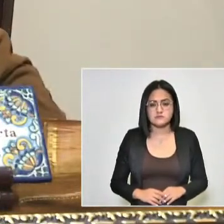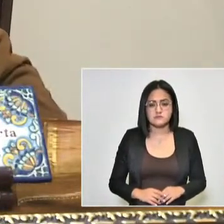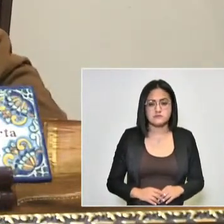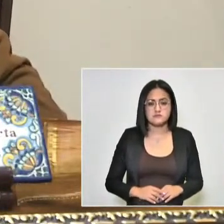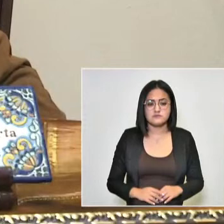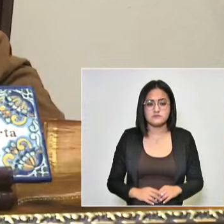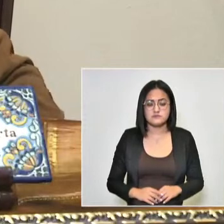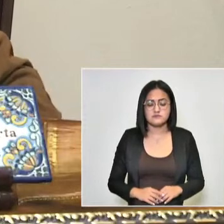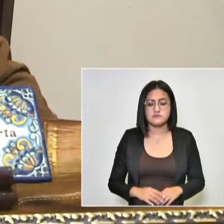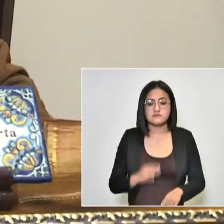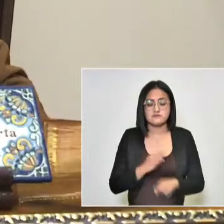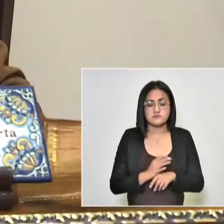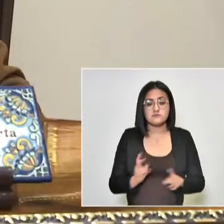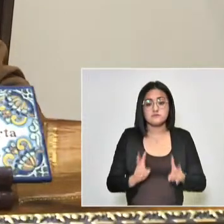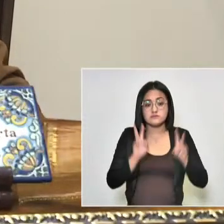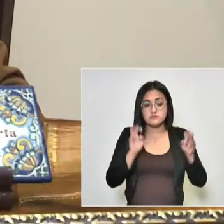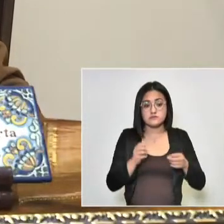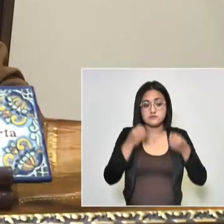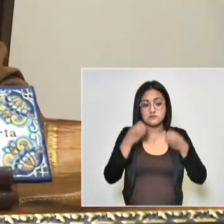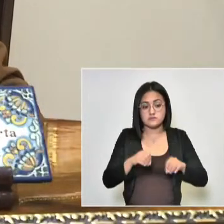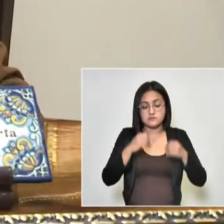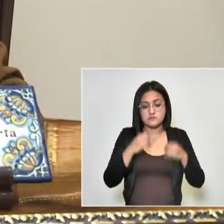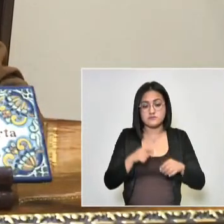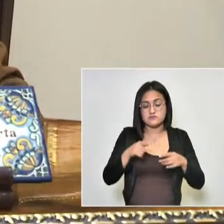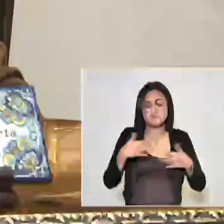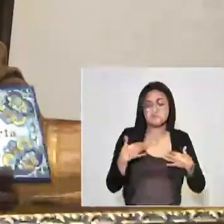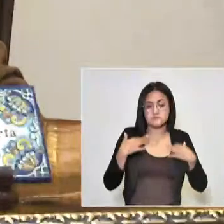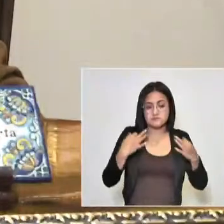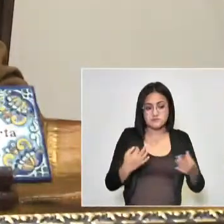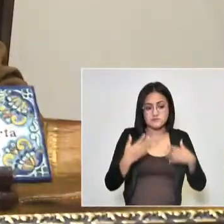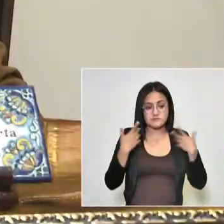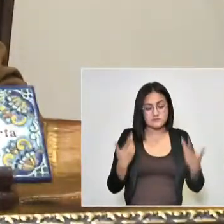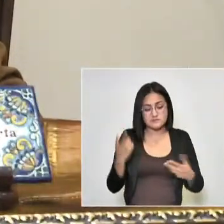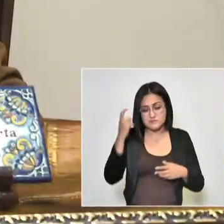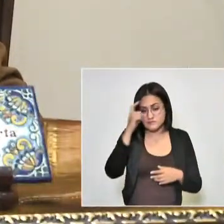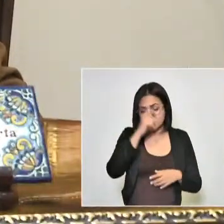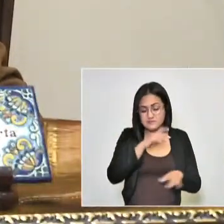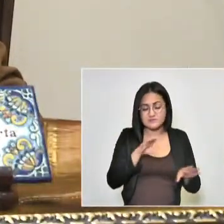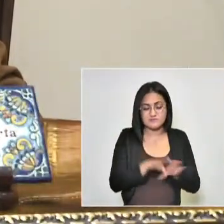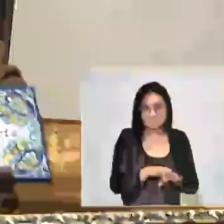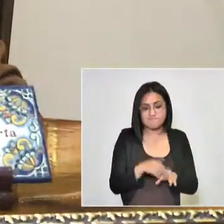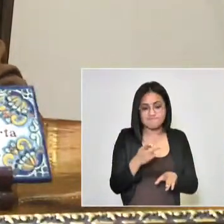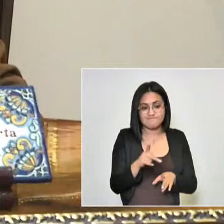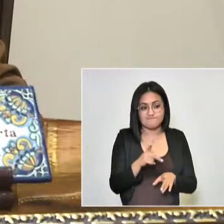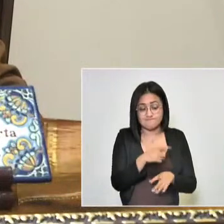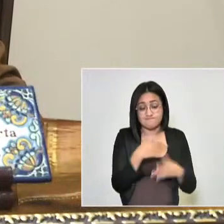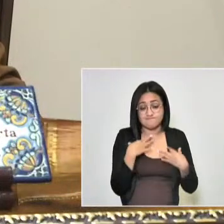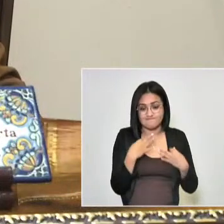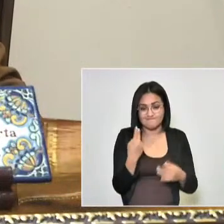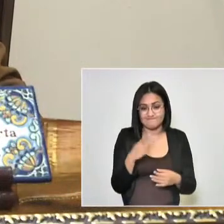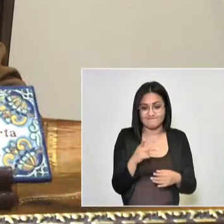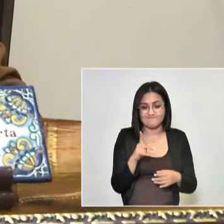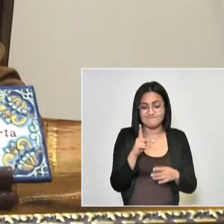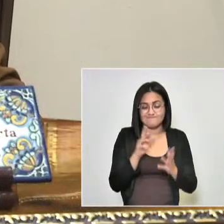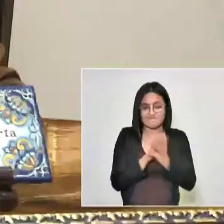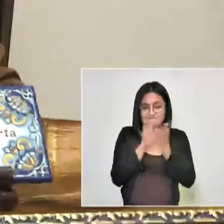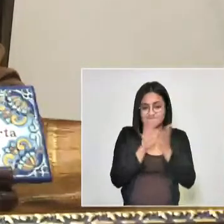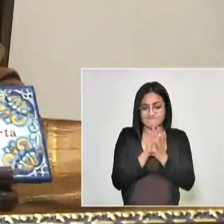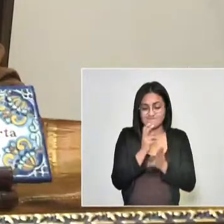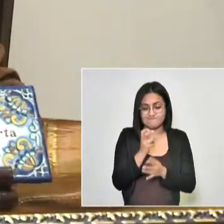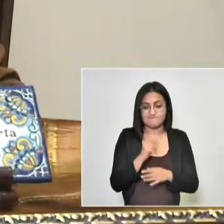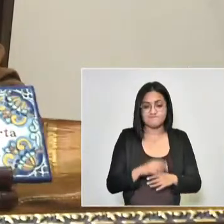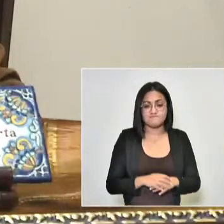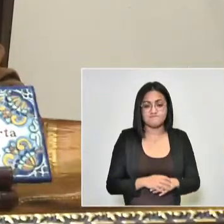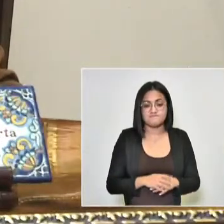Él muy ocupado en los temas de la Fundación por la Democracia, así se llama su fundación,